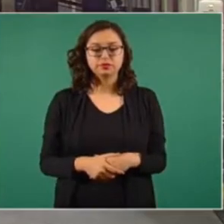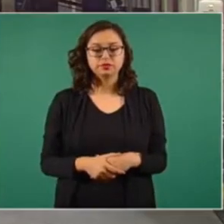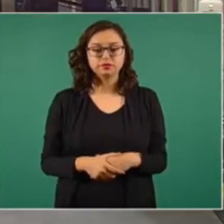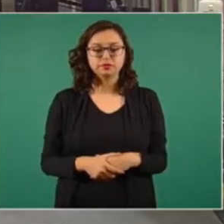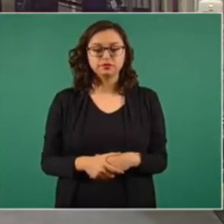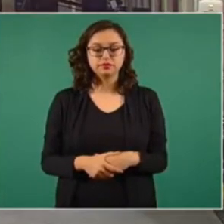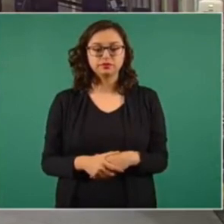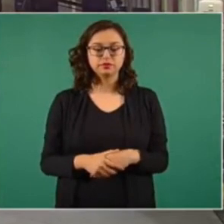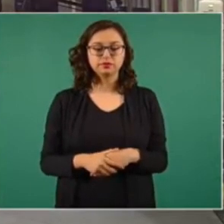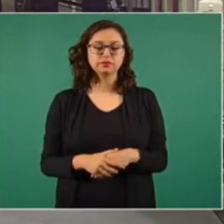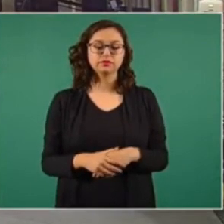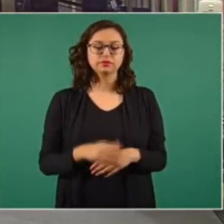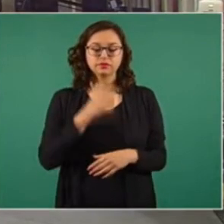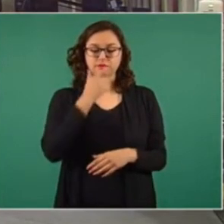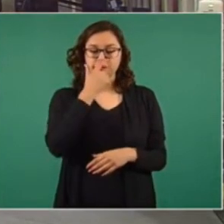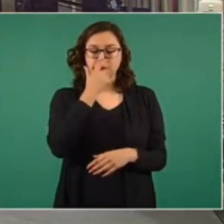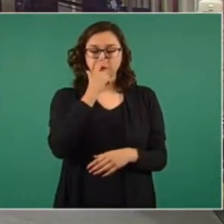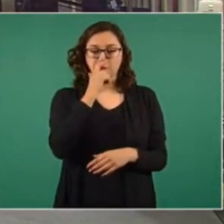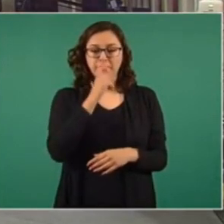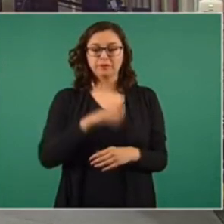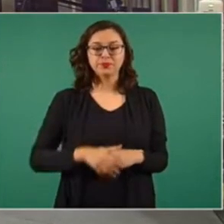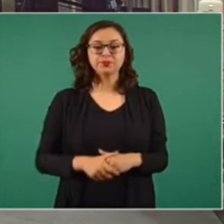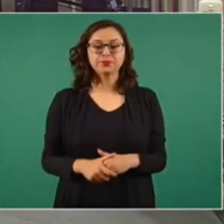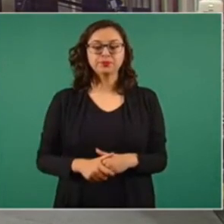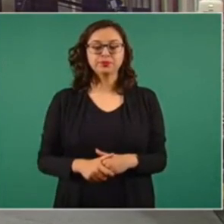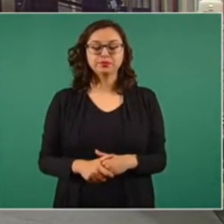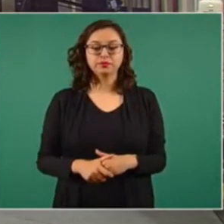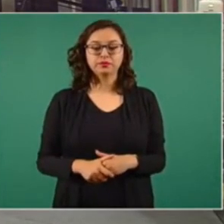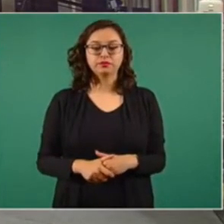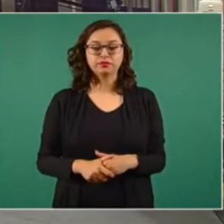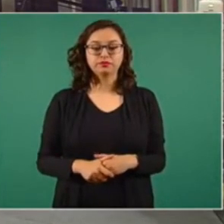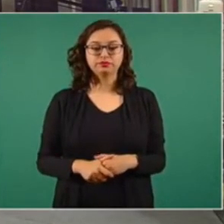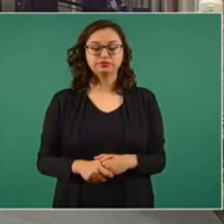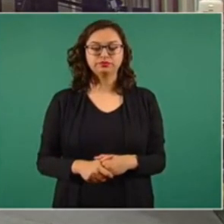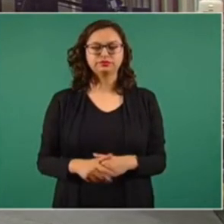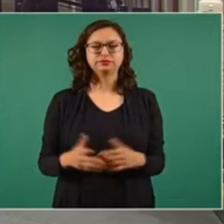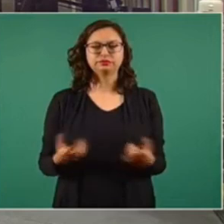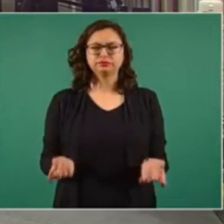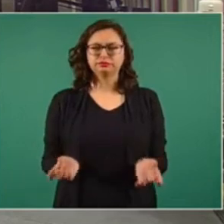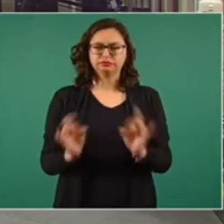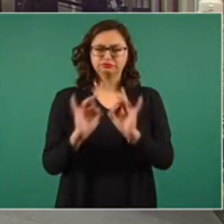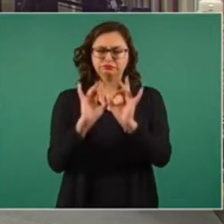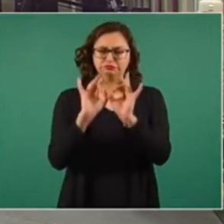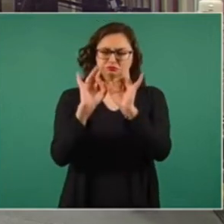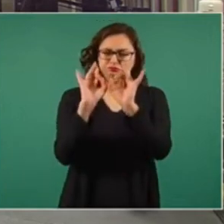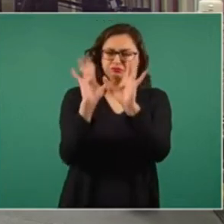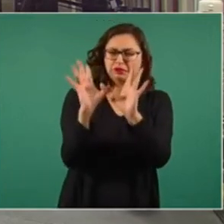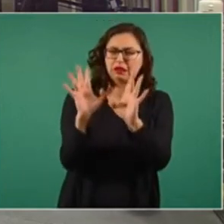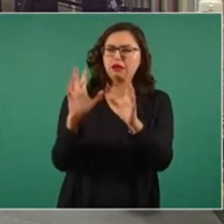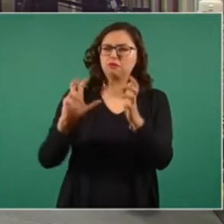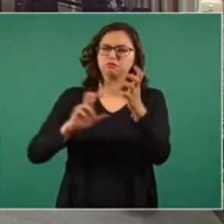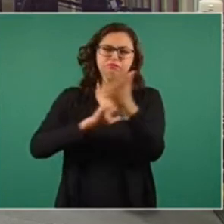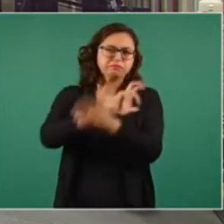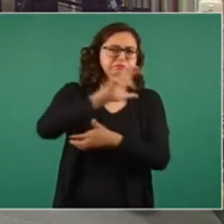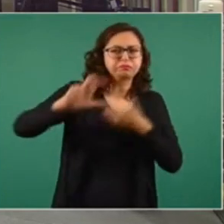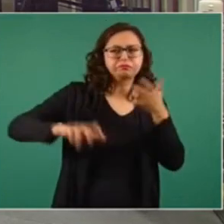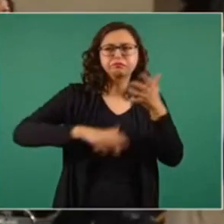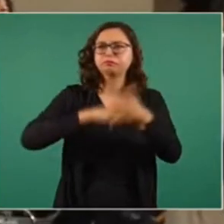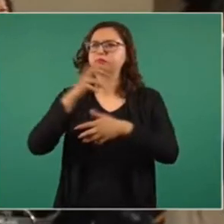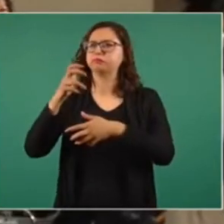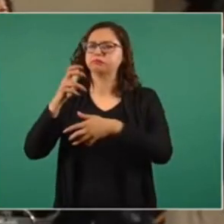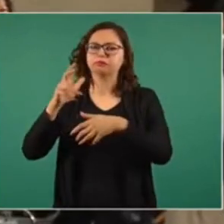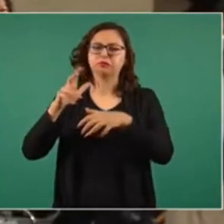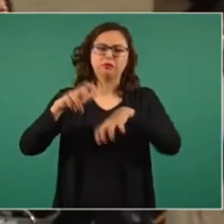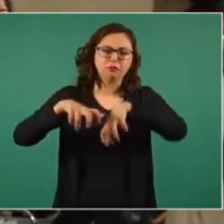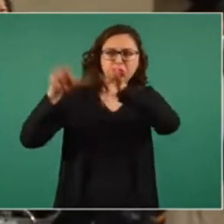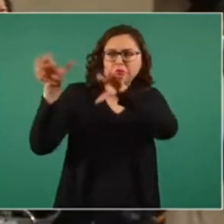¿cómo se hace la evaluación de los desastres naturales que hay ahora que se